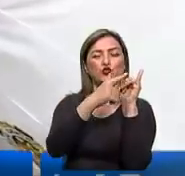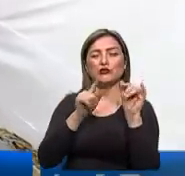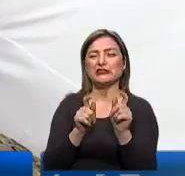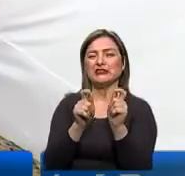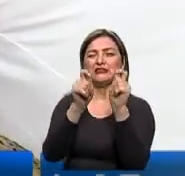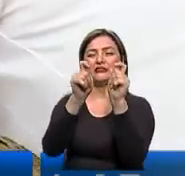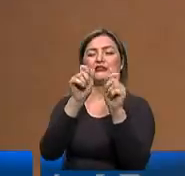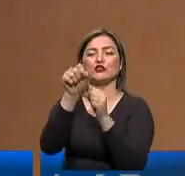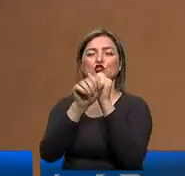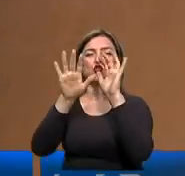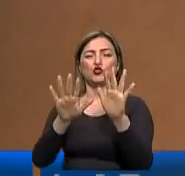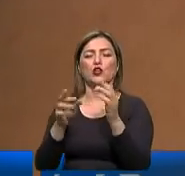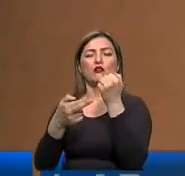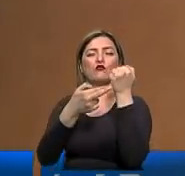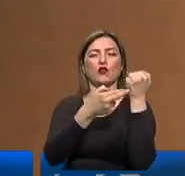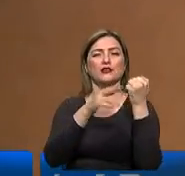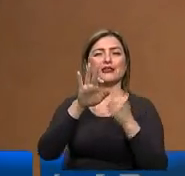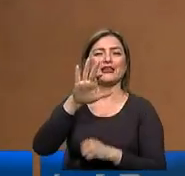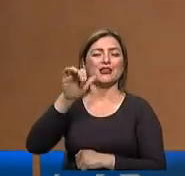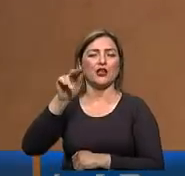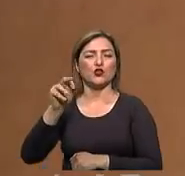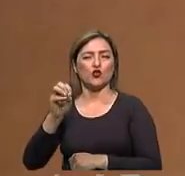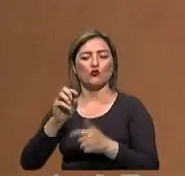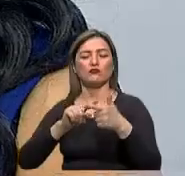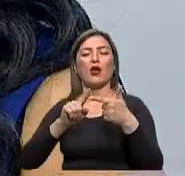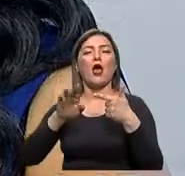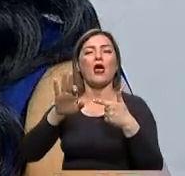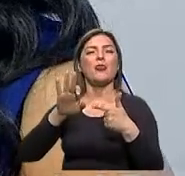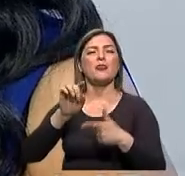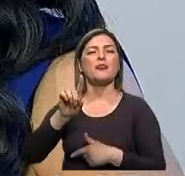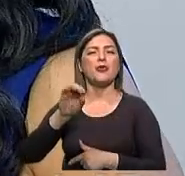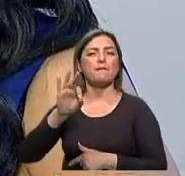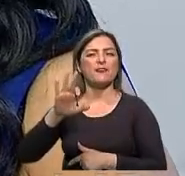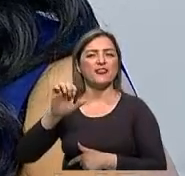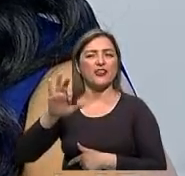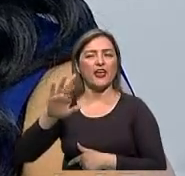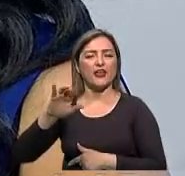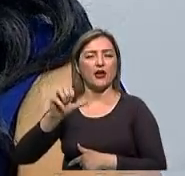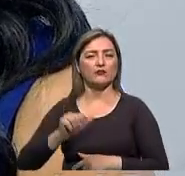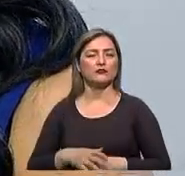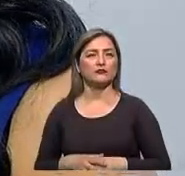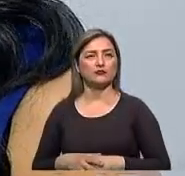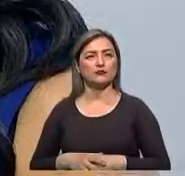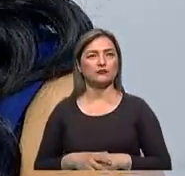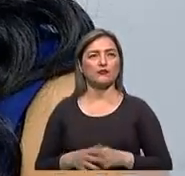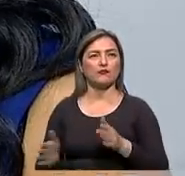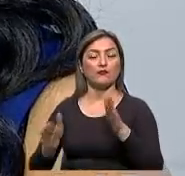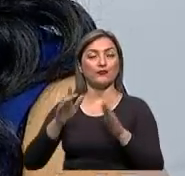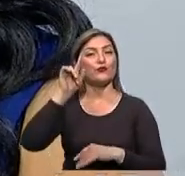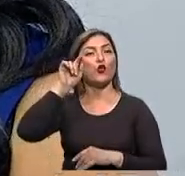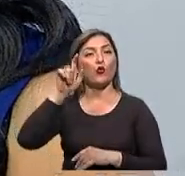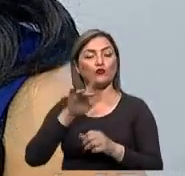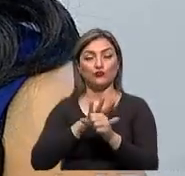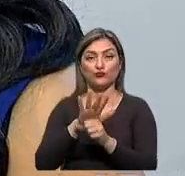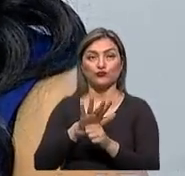el tétanos y la difteria. Stephanie Paz, 24 horas. Recuerde entonces que además de las dosis contra